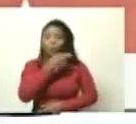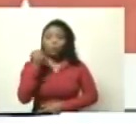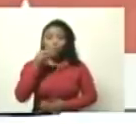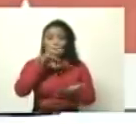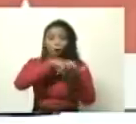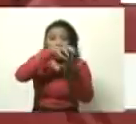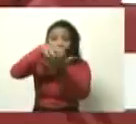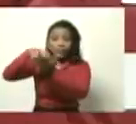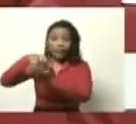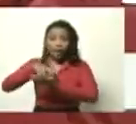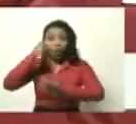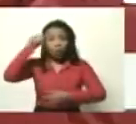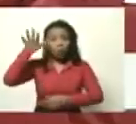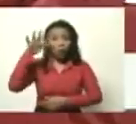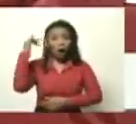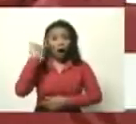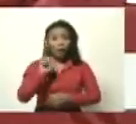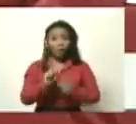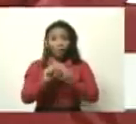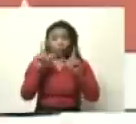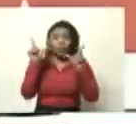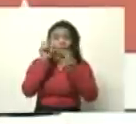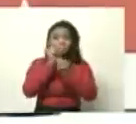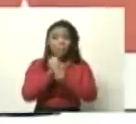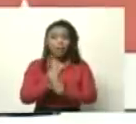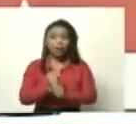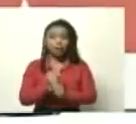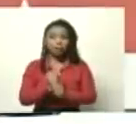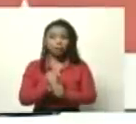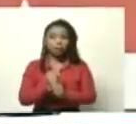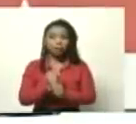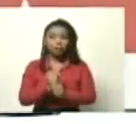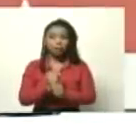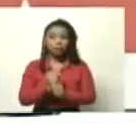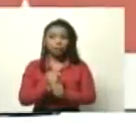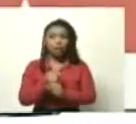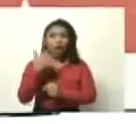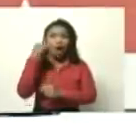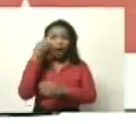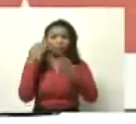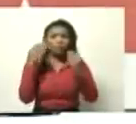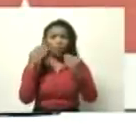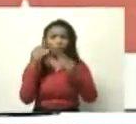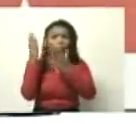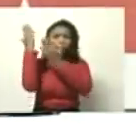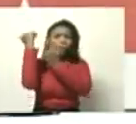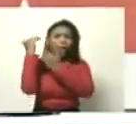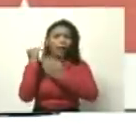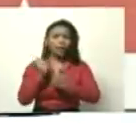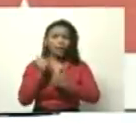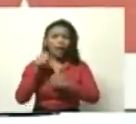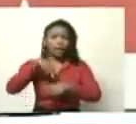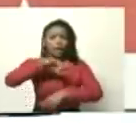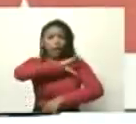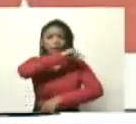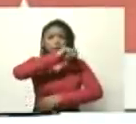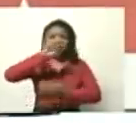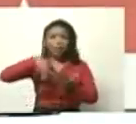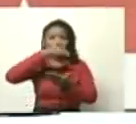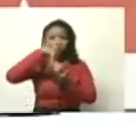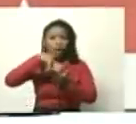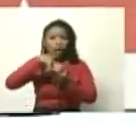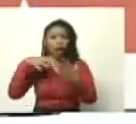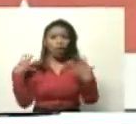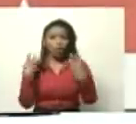estados, el pueblo está expectante. Hay mucha esperanza en esta dirección nacional. A